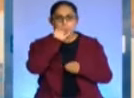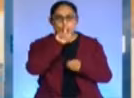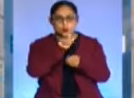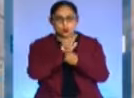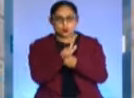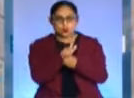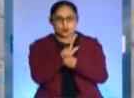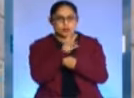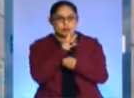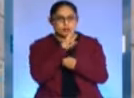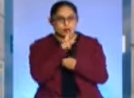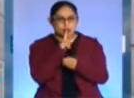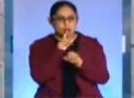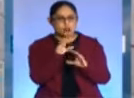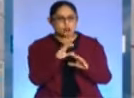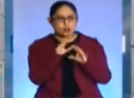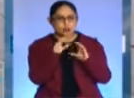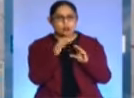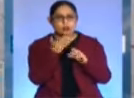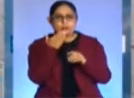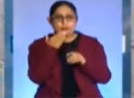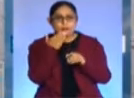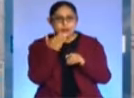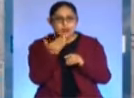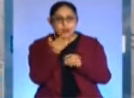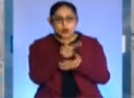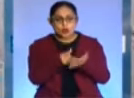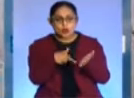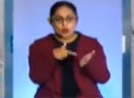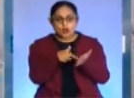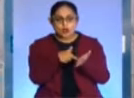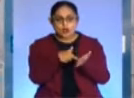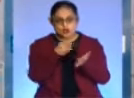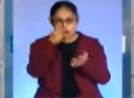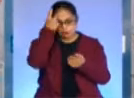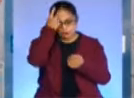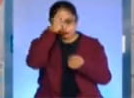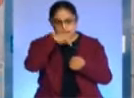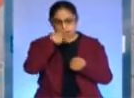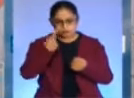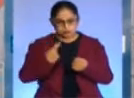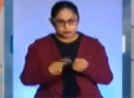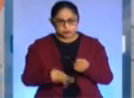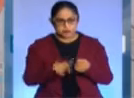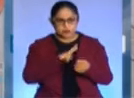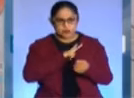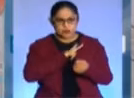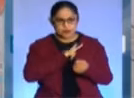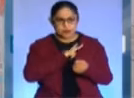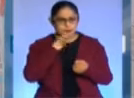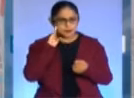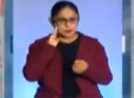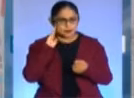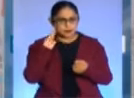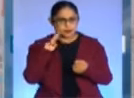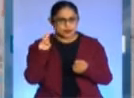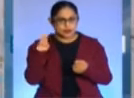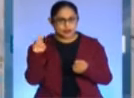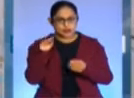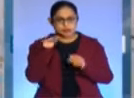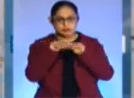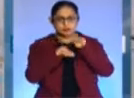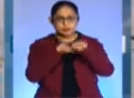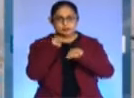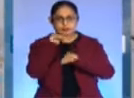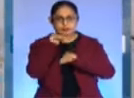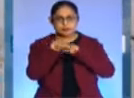preservación, no solo de este espacio, sino de todos los que forman parte del patrimonio de las y los michoacanos. La restauración del